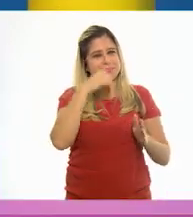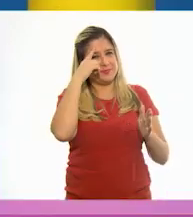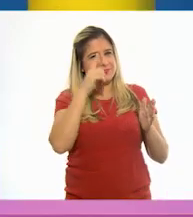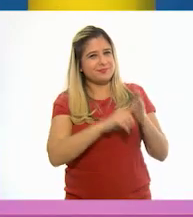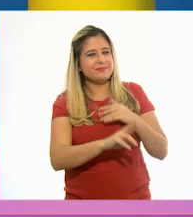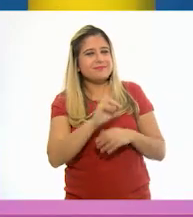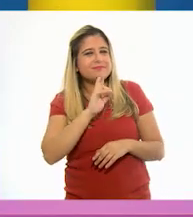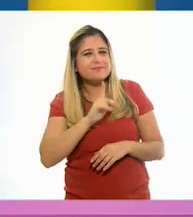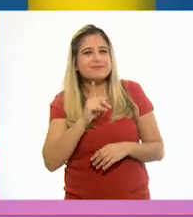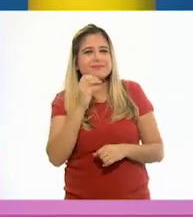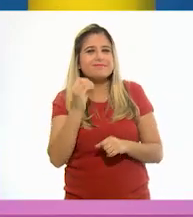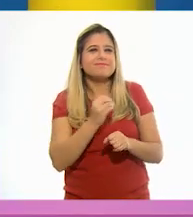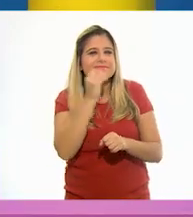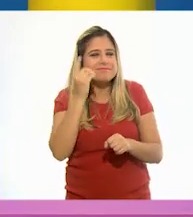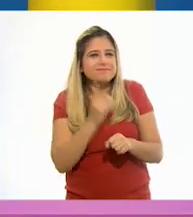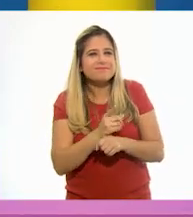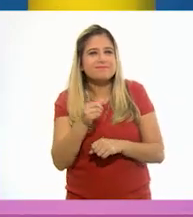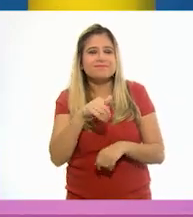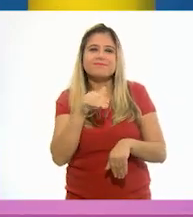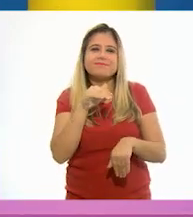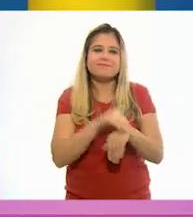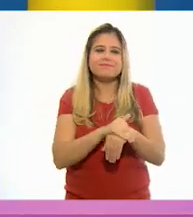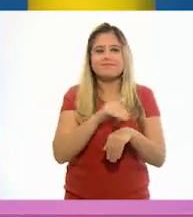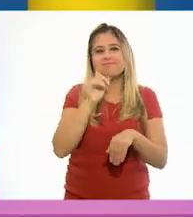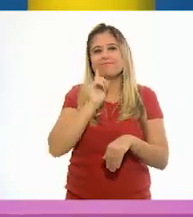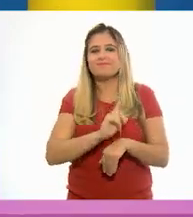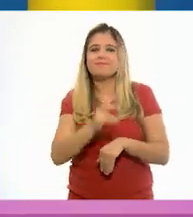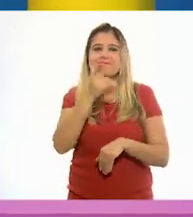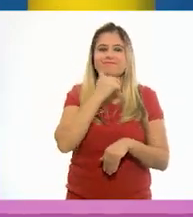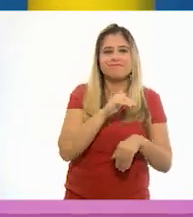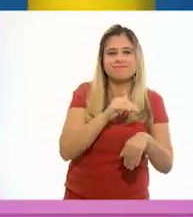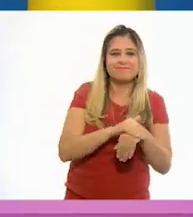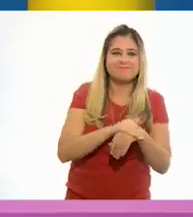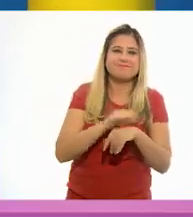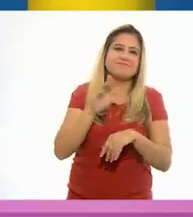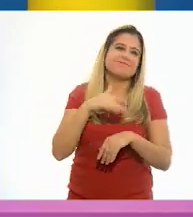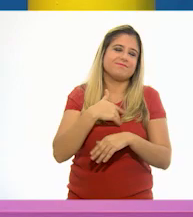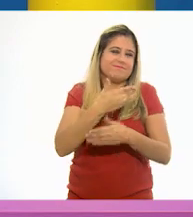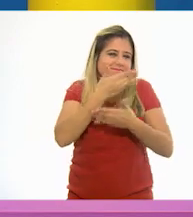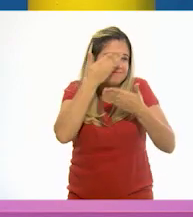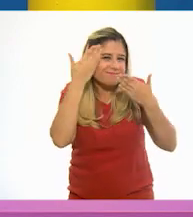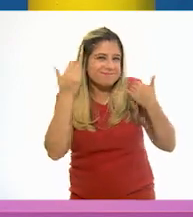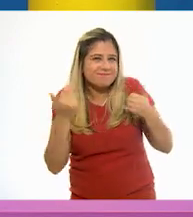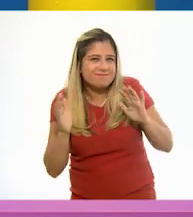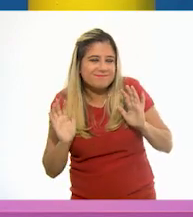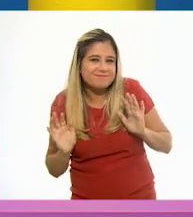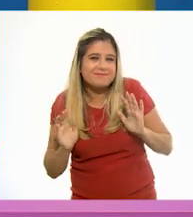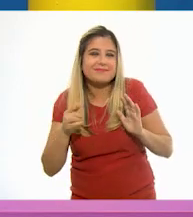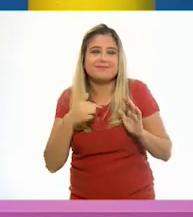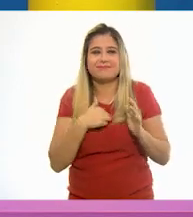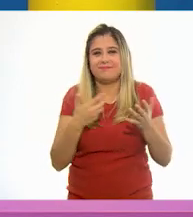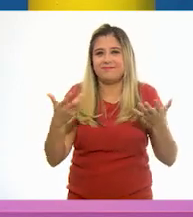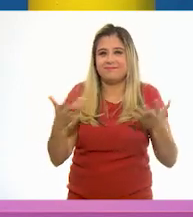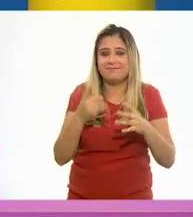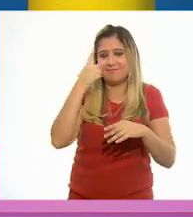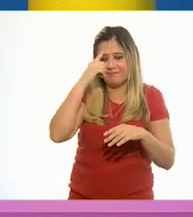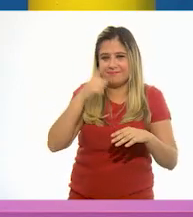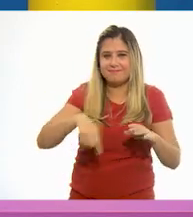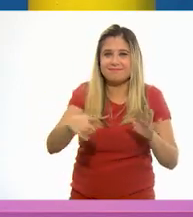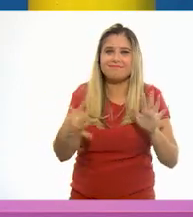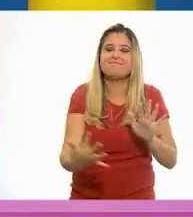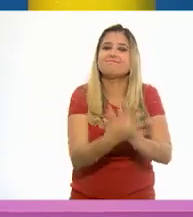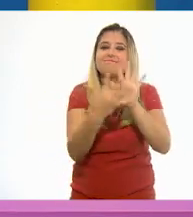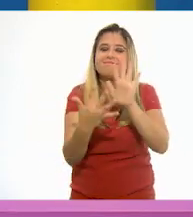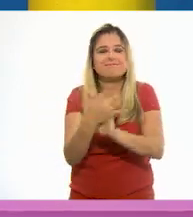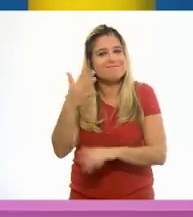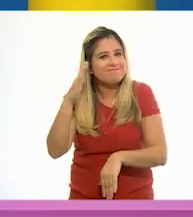les damos una oportunidad a nuestros amigos y amigas. Digo, no es que yo no sepa, ¿eh? Lo hago para que participen